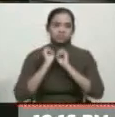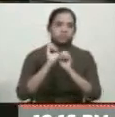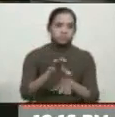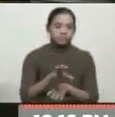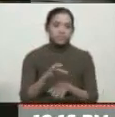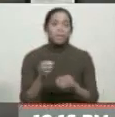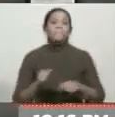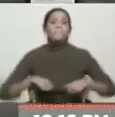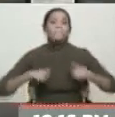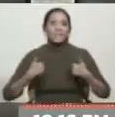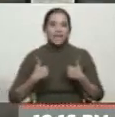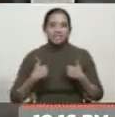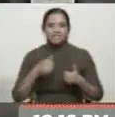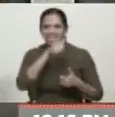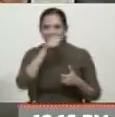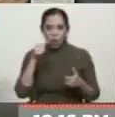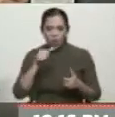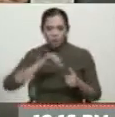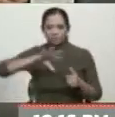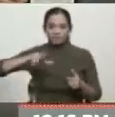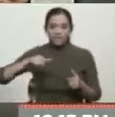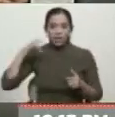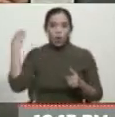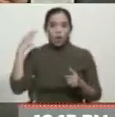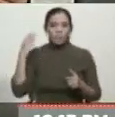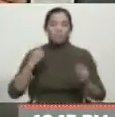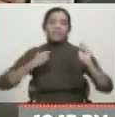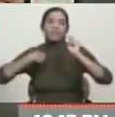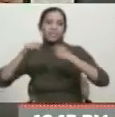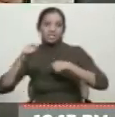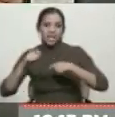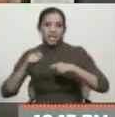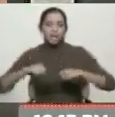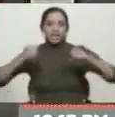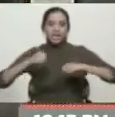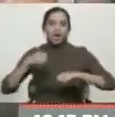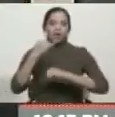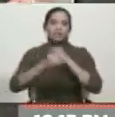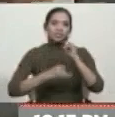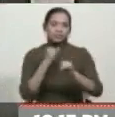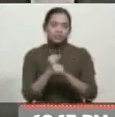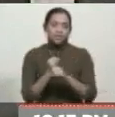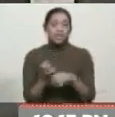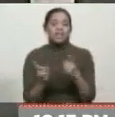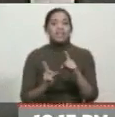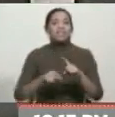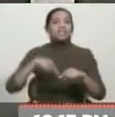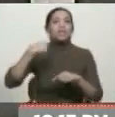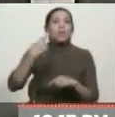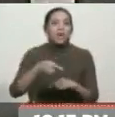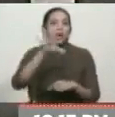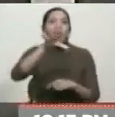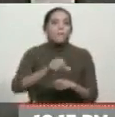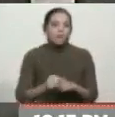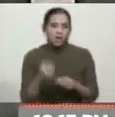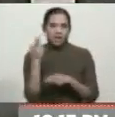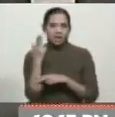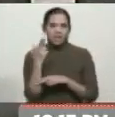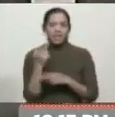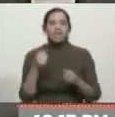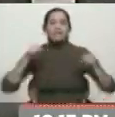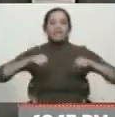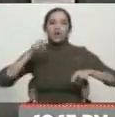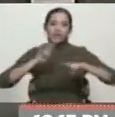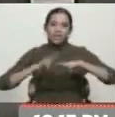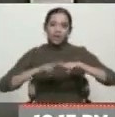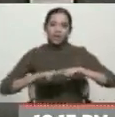lado se llevaban la cocaína de Colombia para venderla en el mercado exterior, y después comprar armas en el mercado negro y